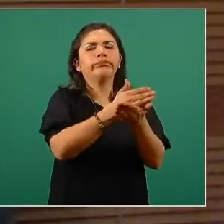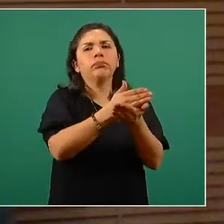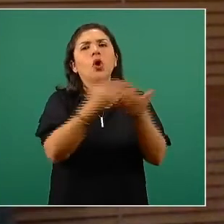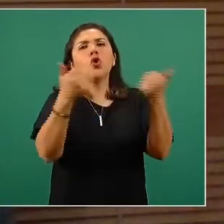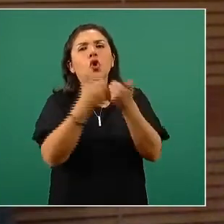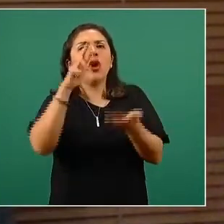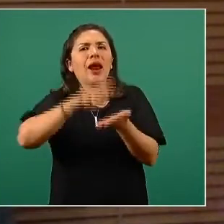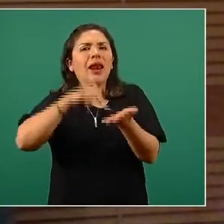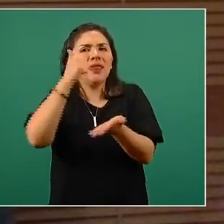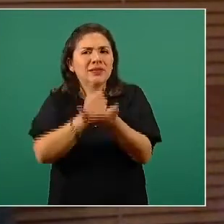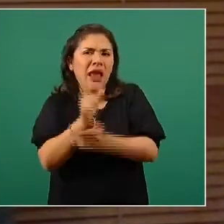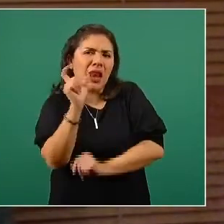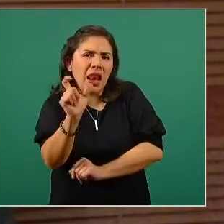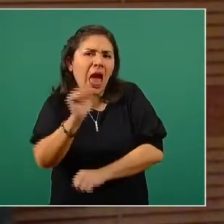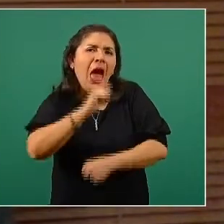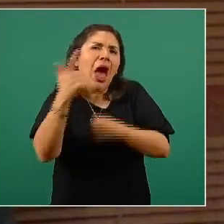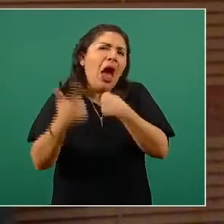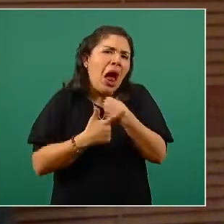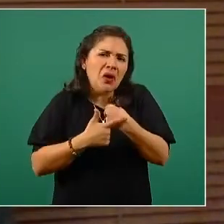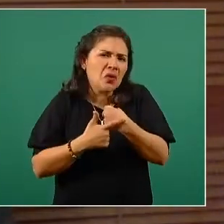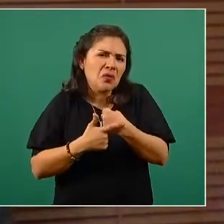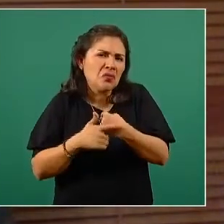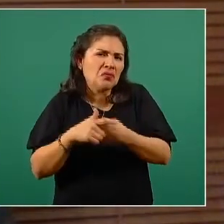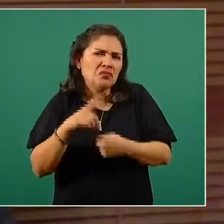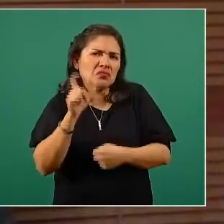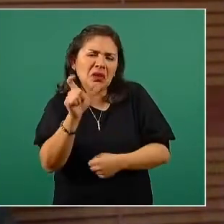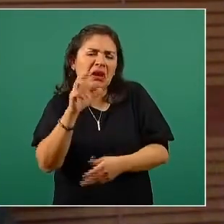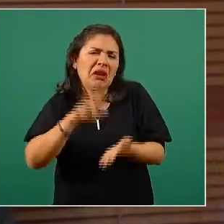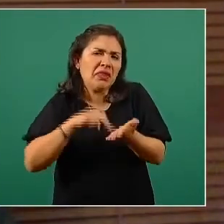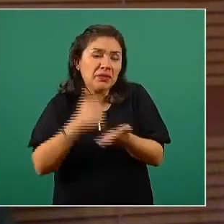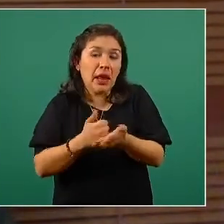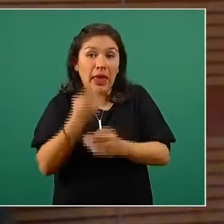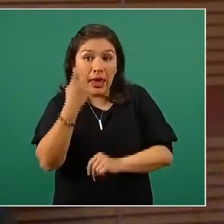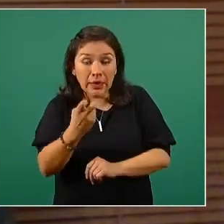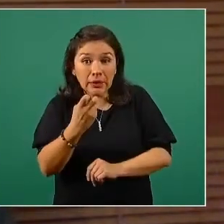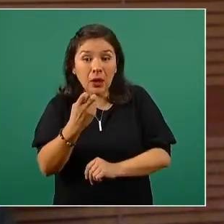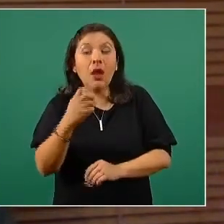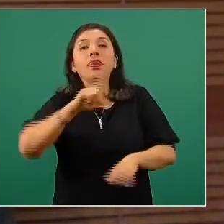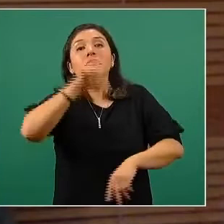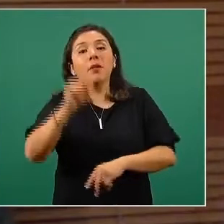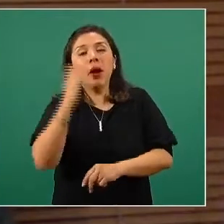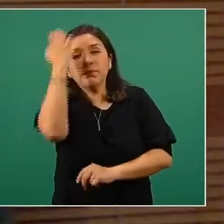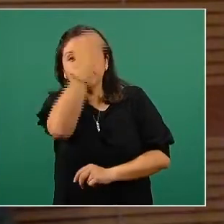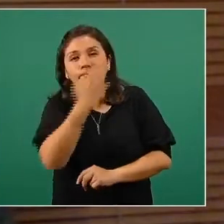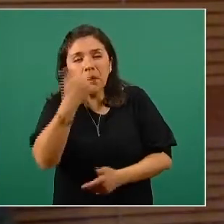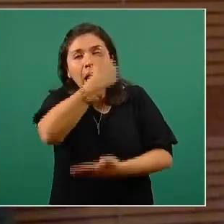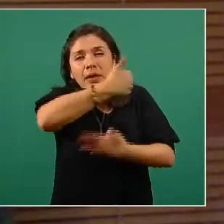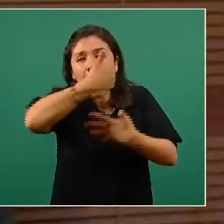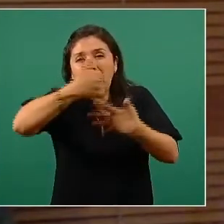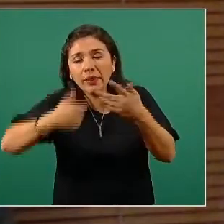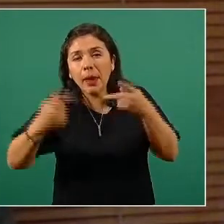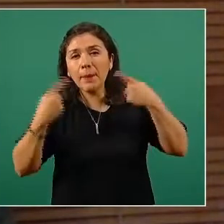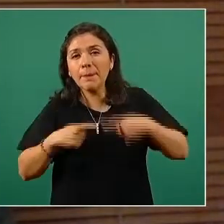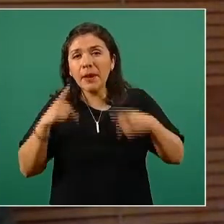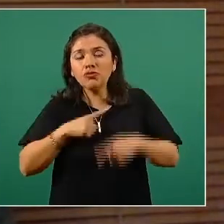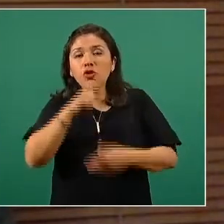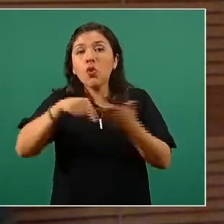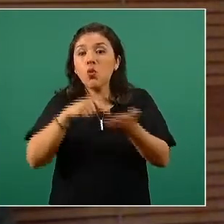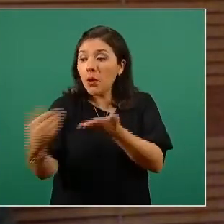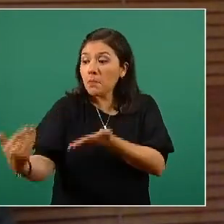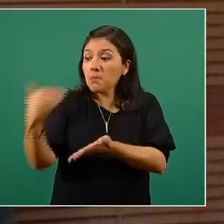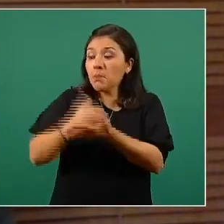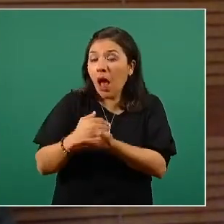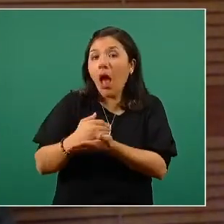una identificación, algún tipo de identificación, y se evaluará caso a caso en los sitios donde se presentan